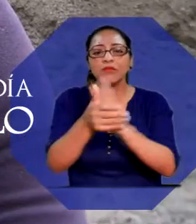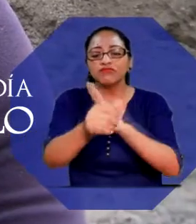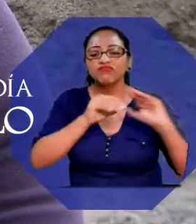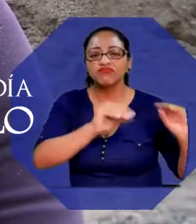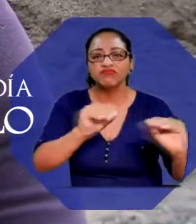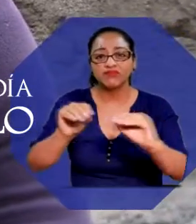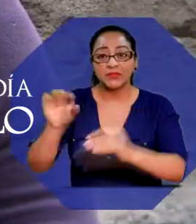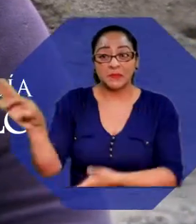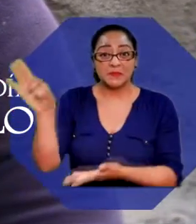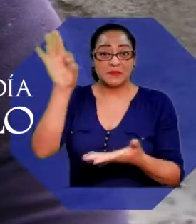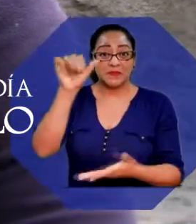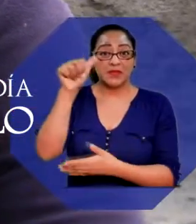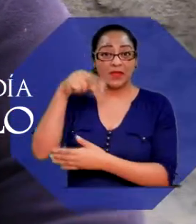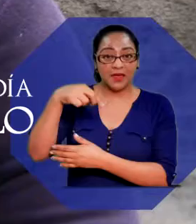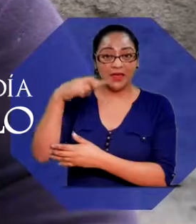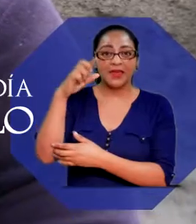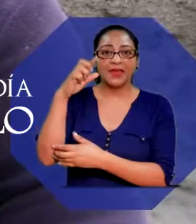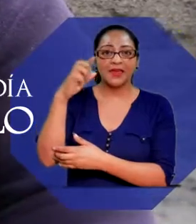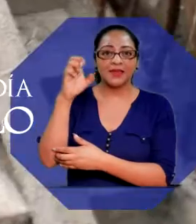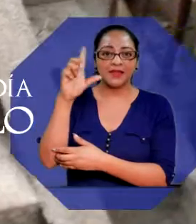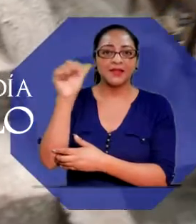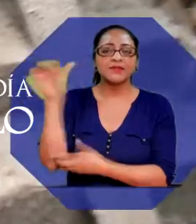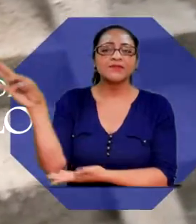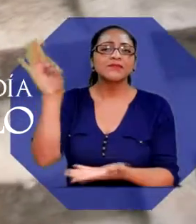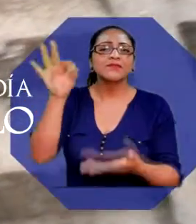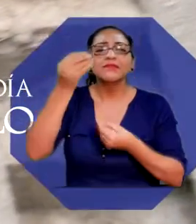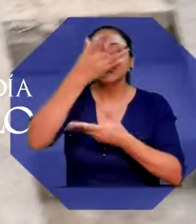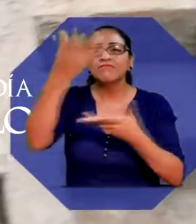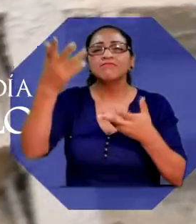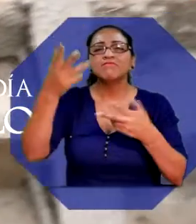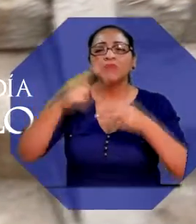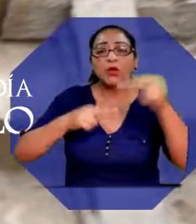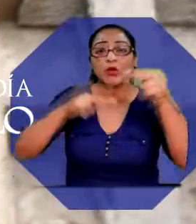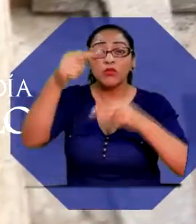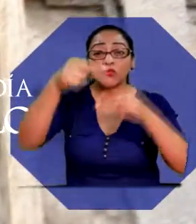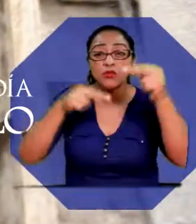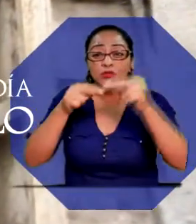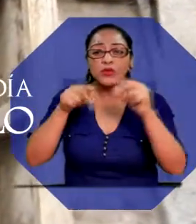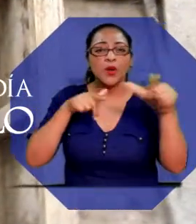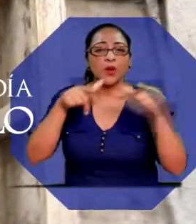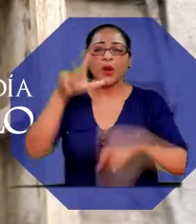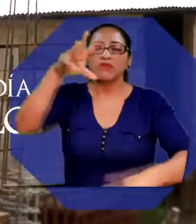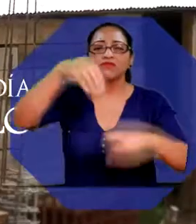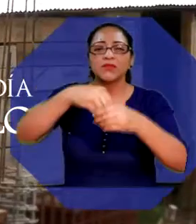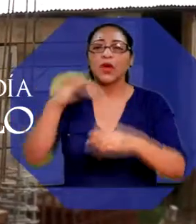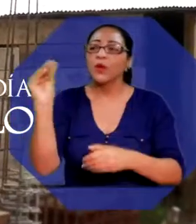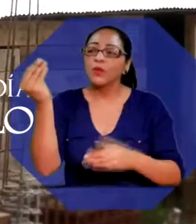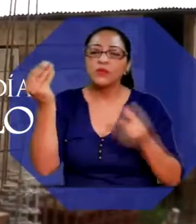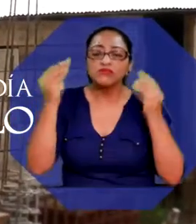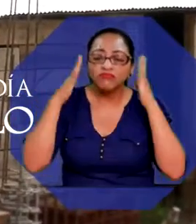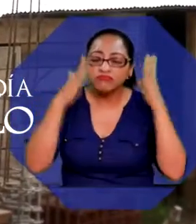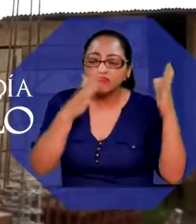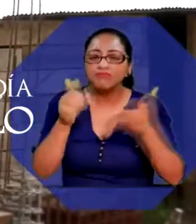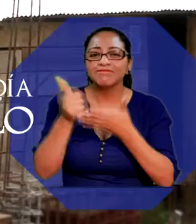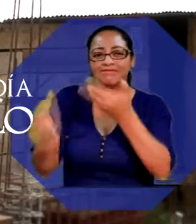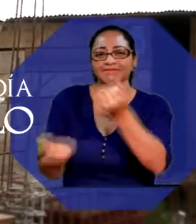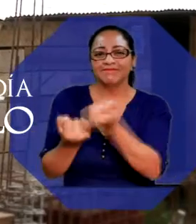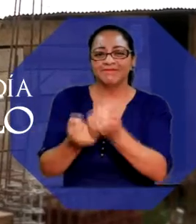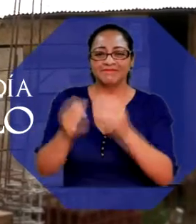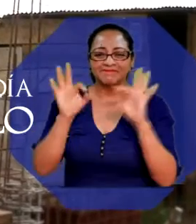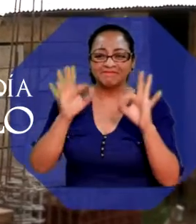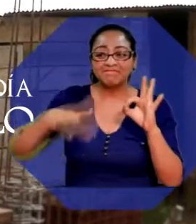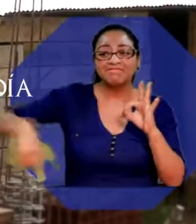Ángela Jiménez, moradora de la parroquia, opina que la construcción de este escenario deportivo será para el bienestar de la juventud de González Suárez y